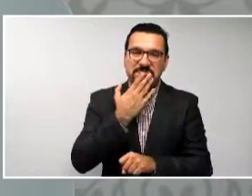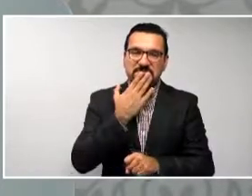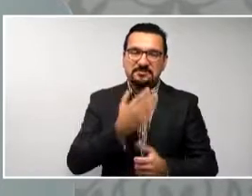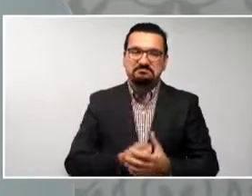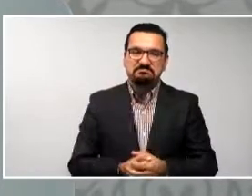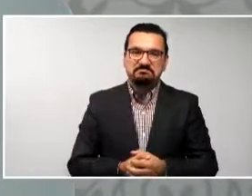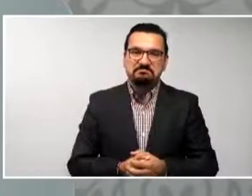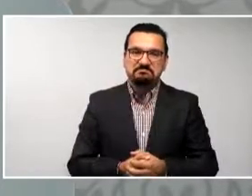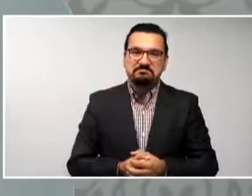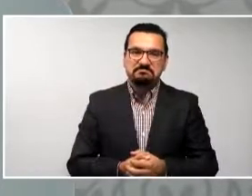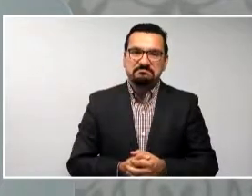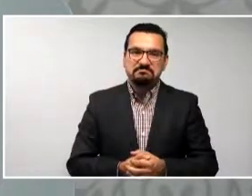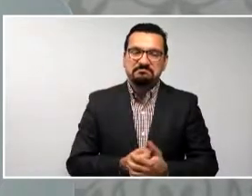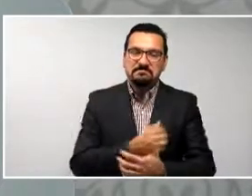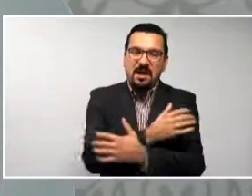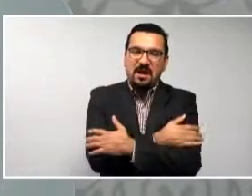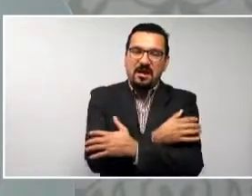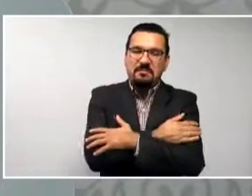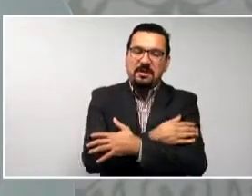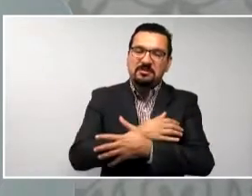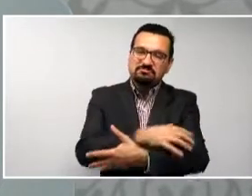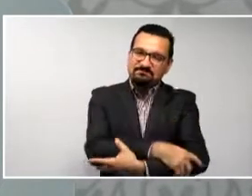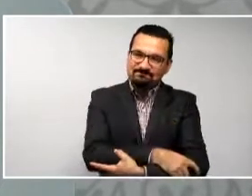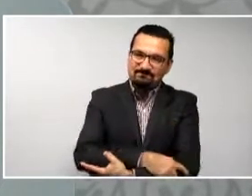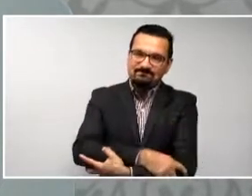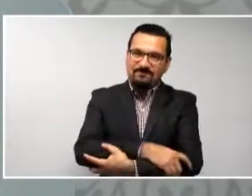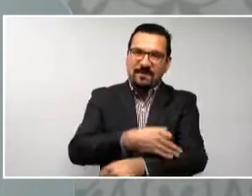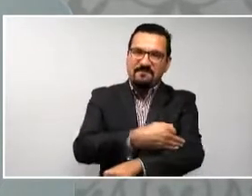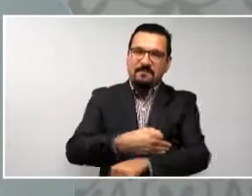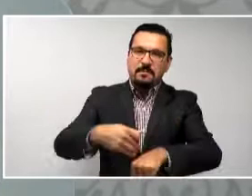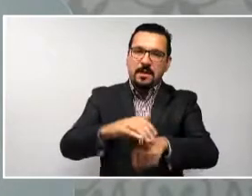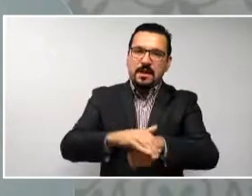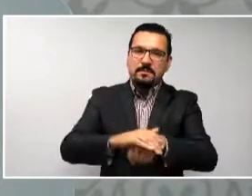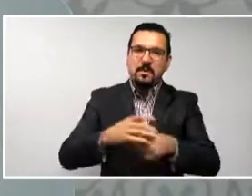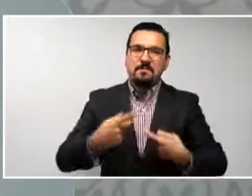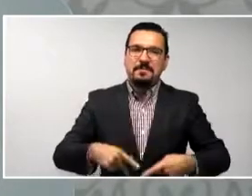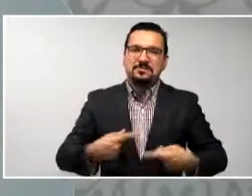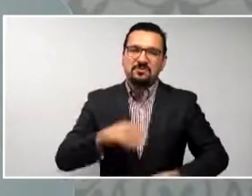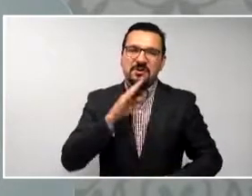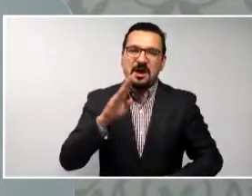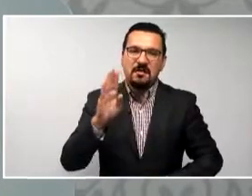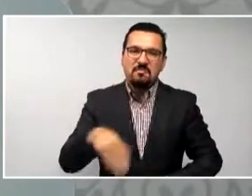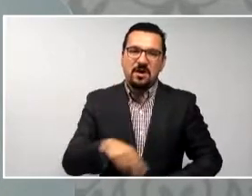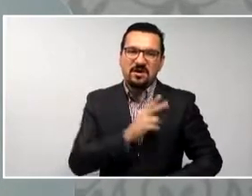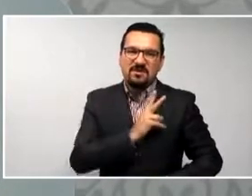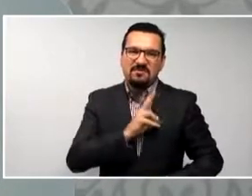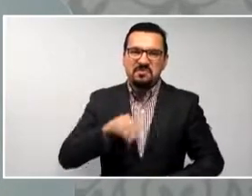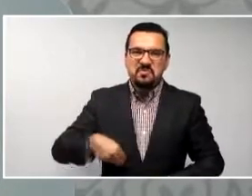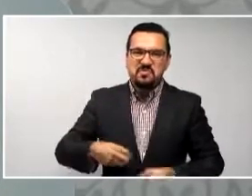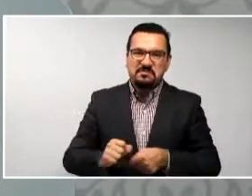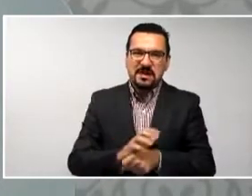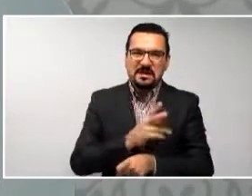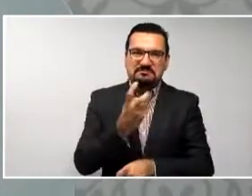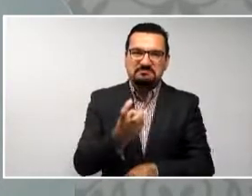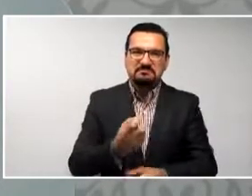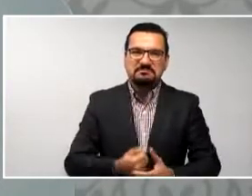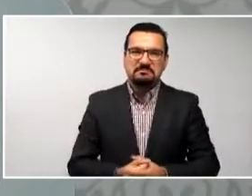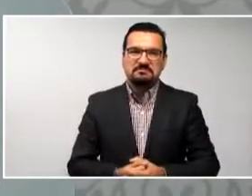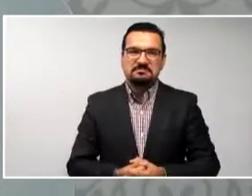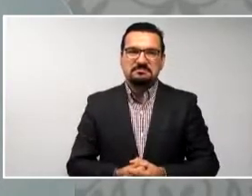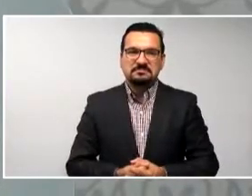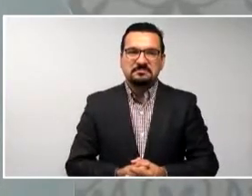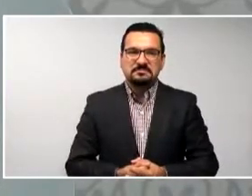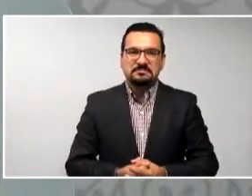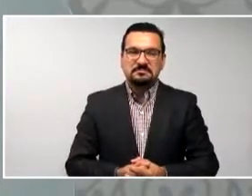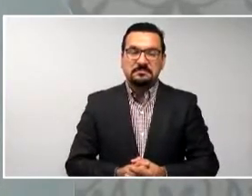un abrazo solidario a familiares y amigos de las personas que perdieron la vida por este virus